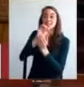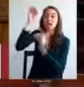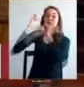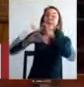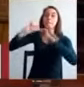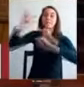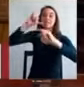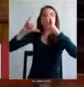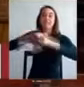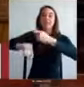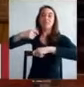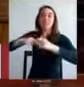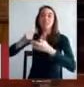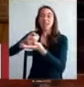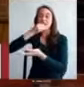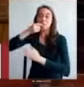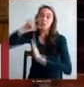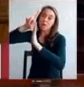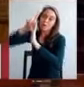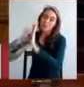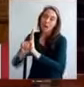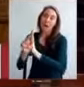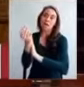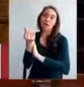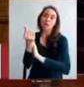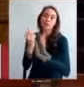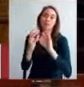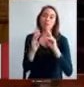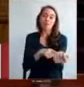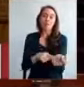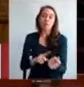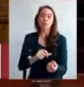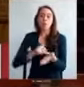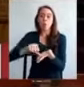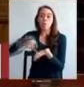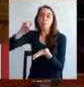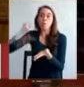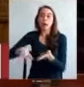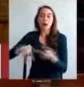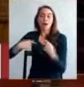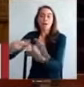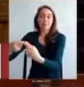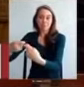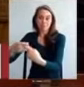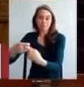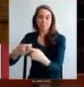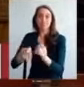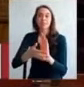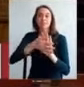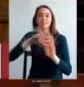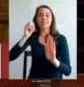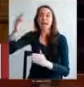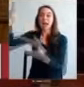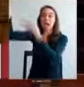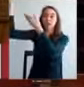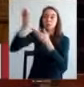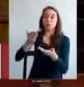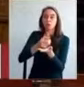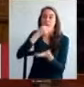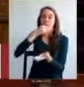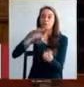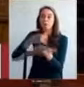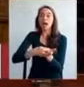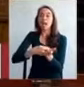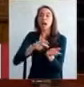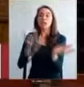para bajar el valor al cual se tiene que acceder además que las familias no tengan que costear lo eliminar el impuesto que es